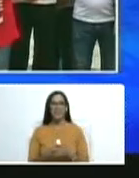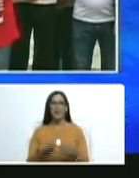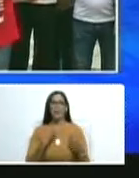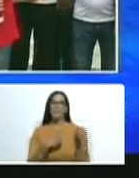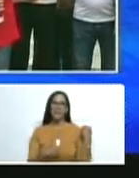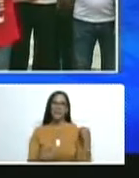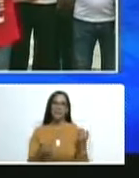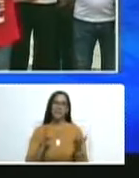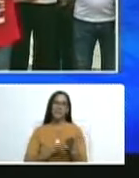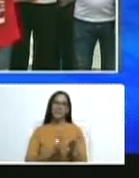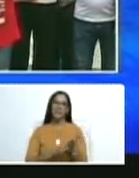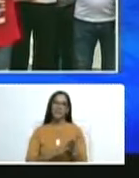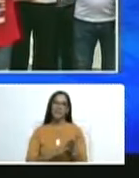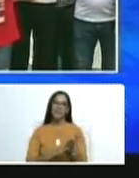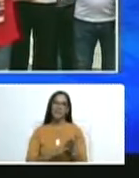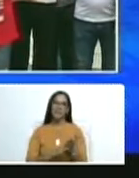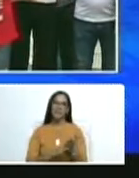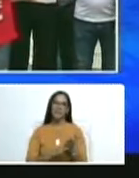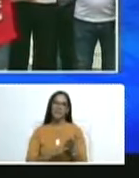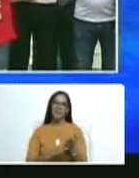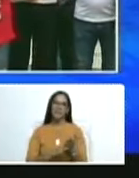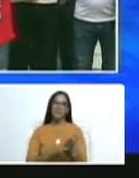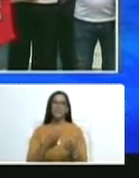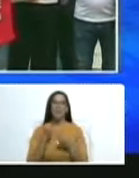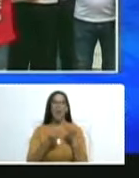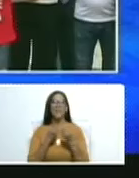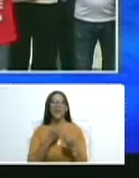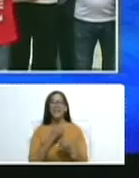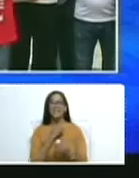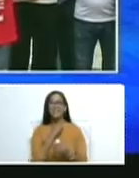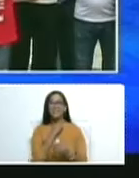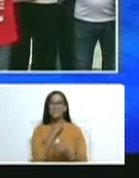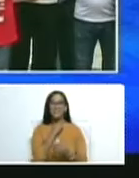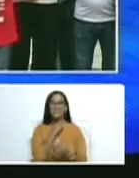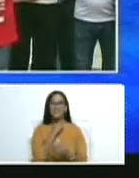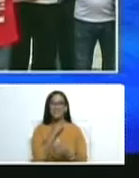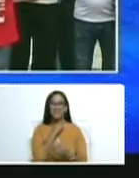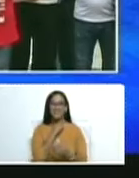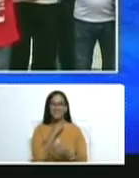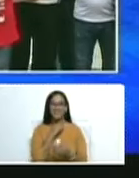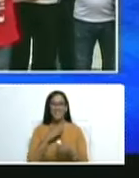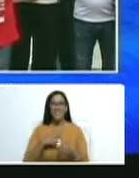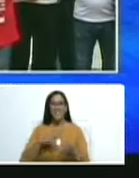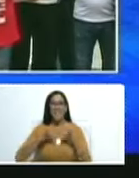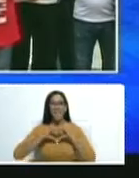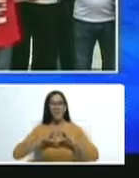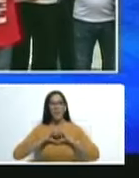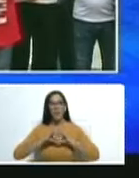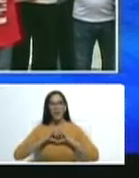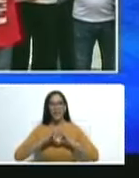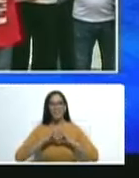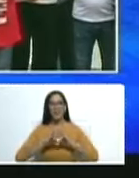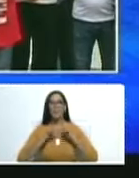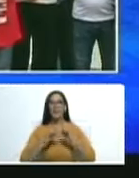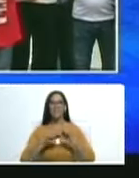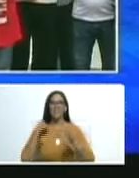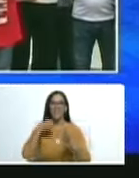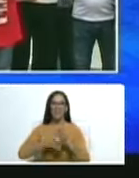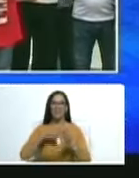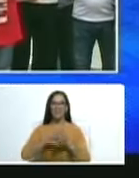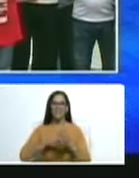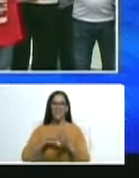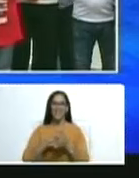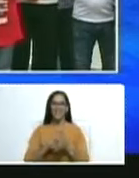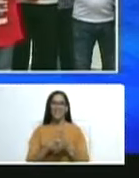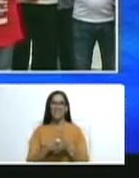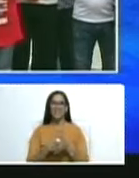Presidente, de verdad, mire, se me hace un nudo en la garganta y se me quiere salir el corazón, pero seguiré luchando,